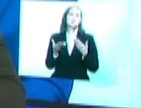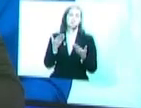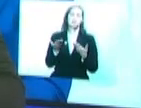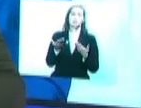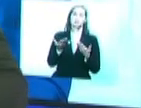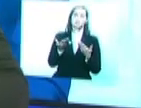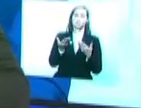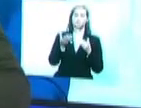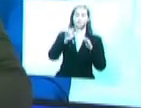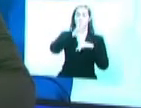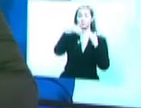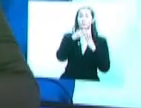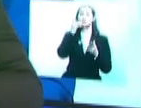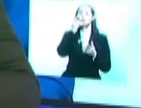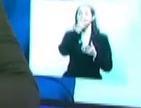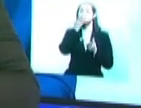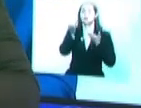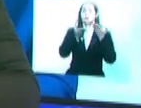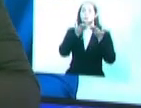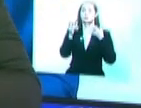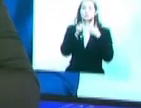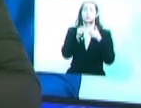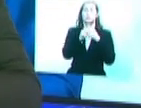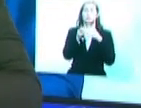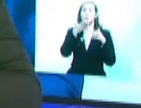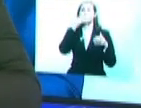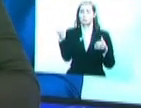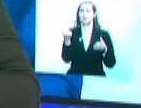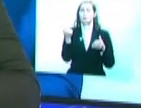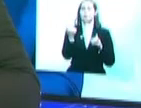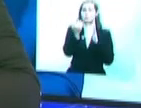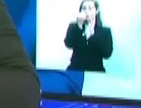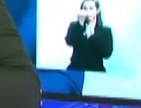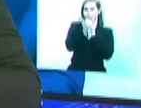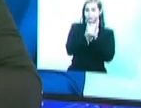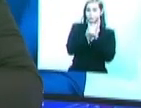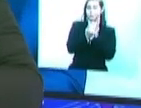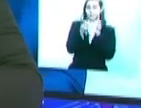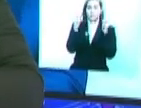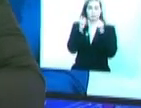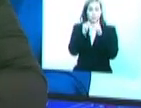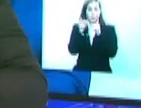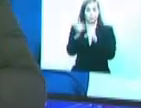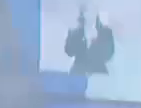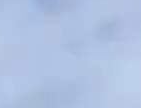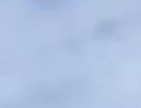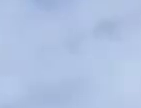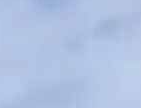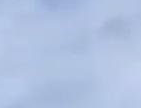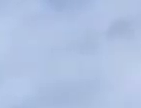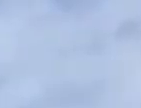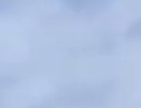Estoy en el Hospital Padre Villini, aquí en la zona colonial de la República Dominicana. Emblemático hospital que fue comenzada